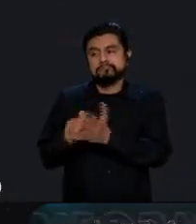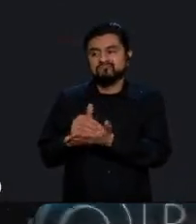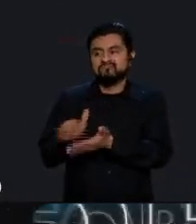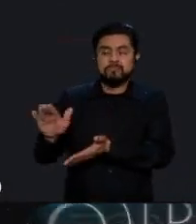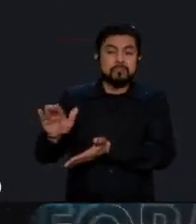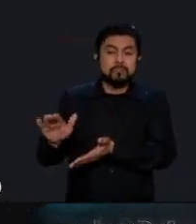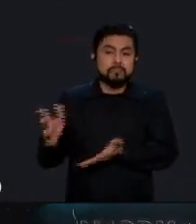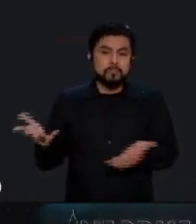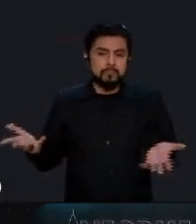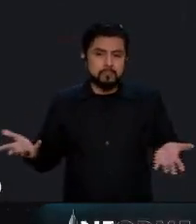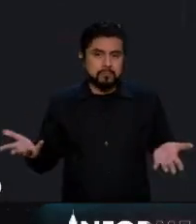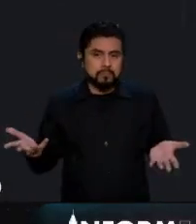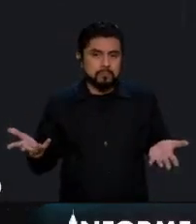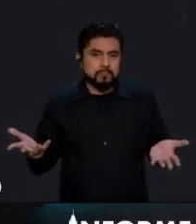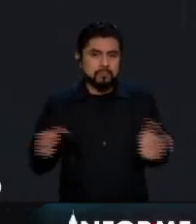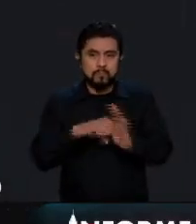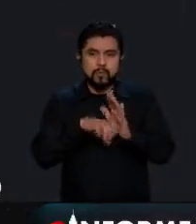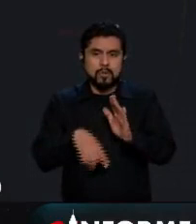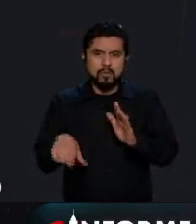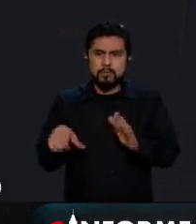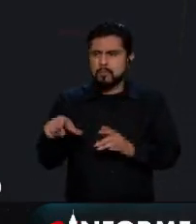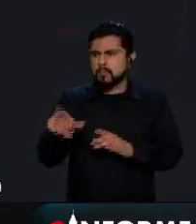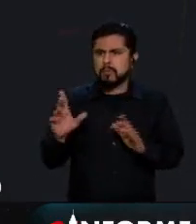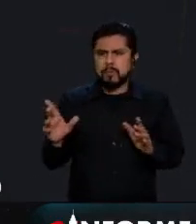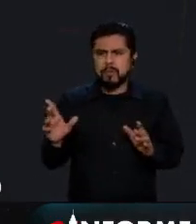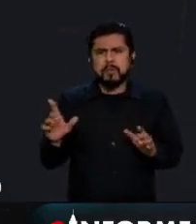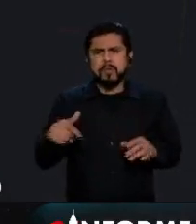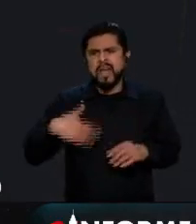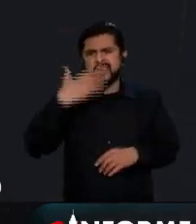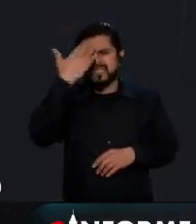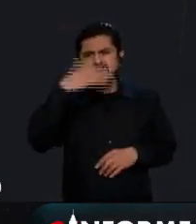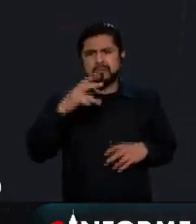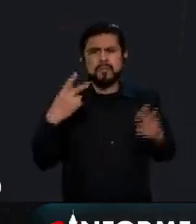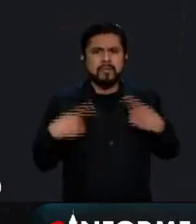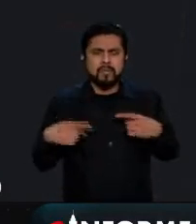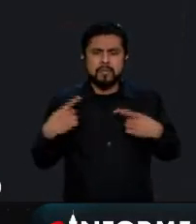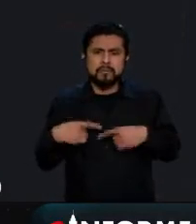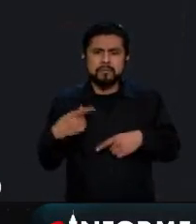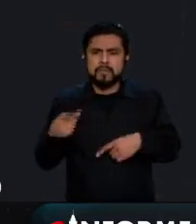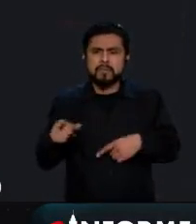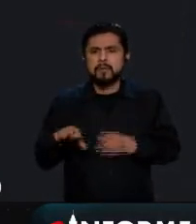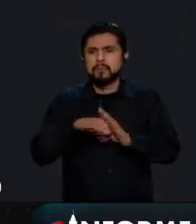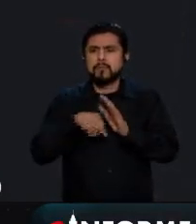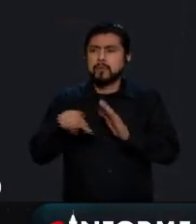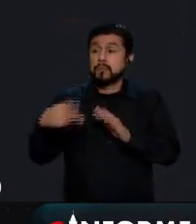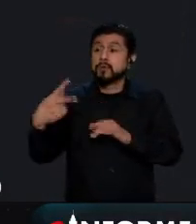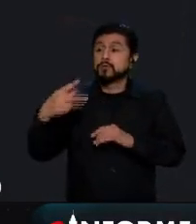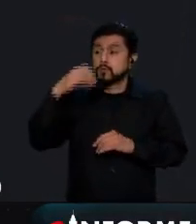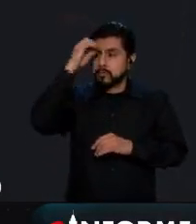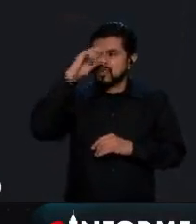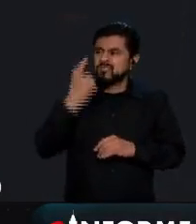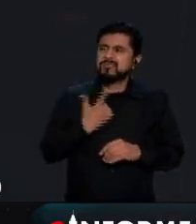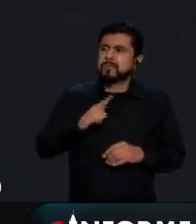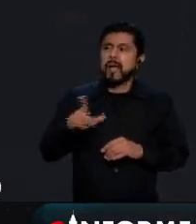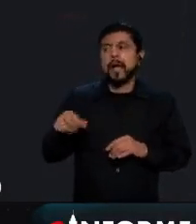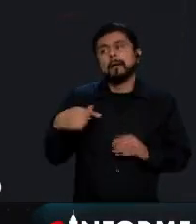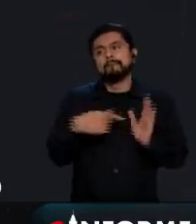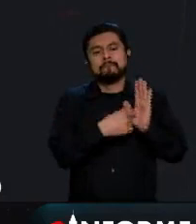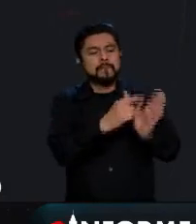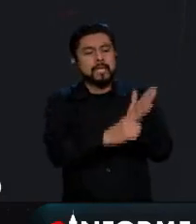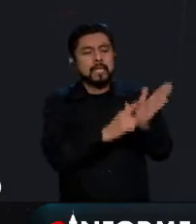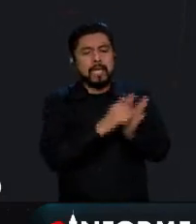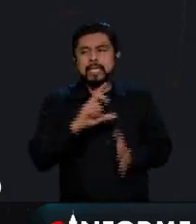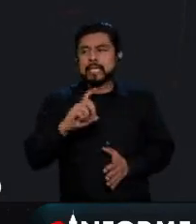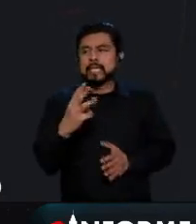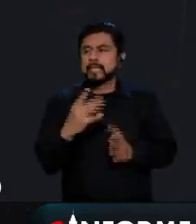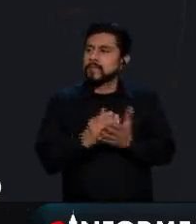oímos todos los días, aplíquenle el 33 a quien quieras, ¿eh? No tiene que ver esto con ideología, para un lado o para el otro. Entonces, lo que yo digo es por el